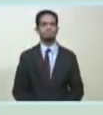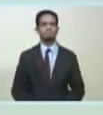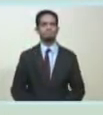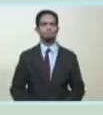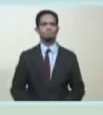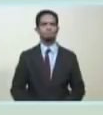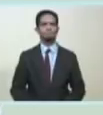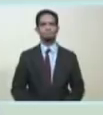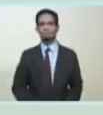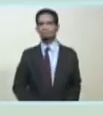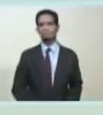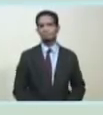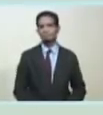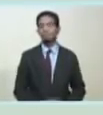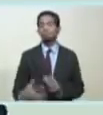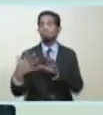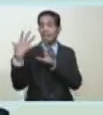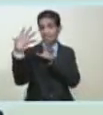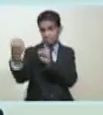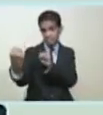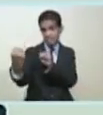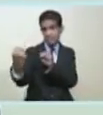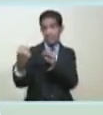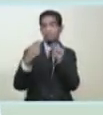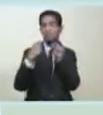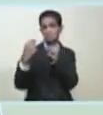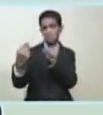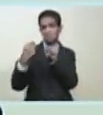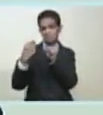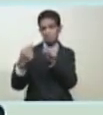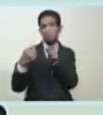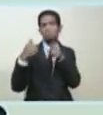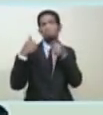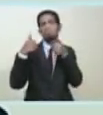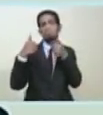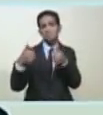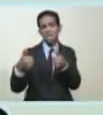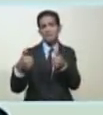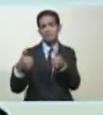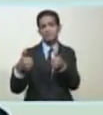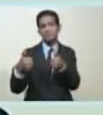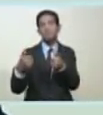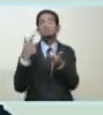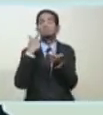Hablamos, nos entendemos. Bien. ¿Logramos un